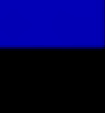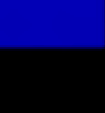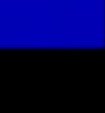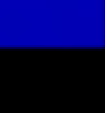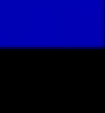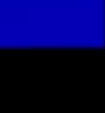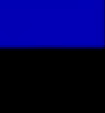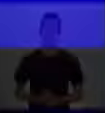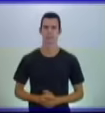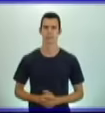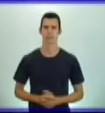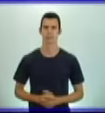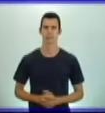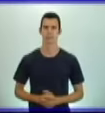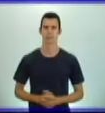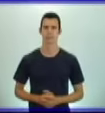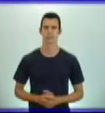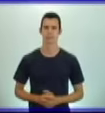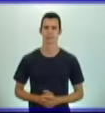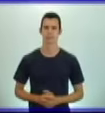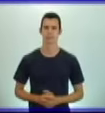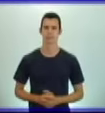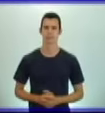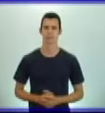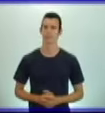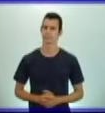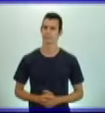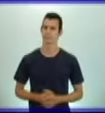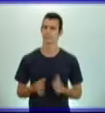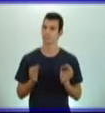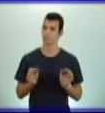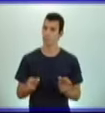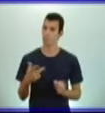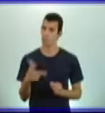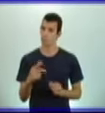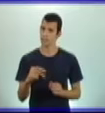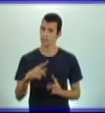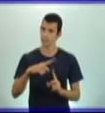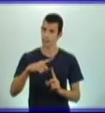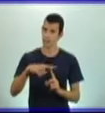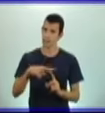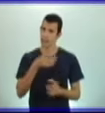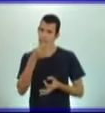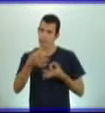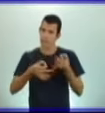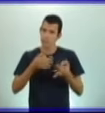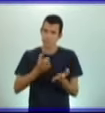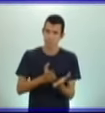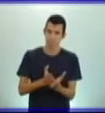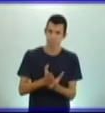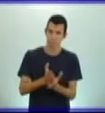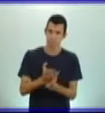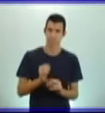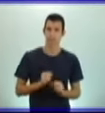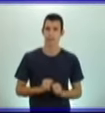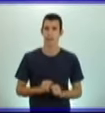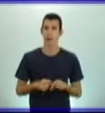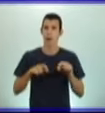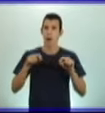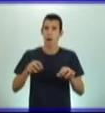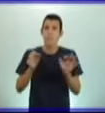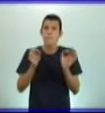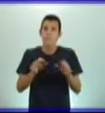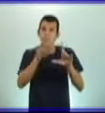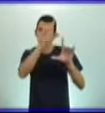Bien, vamos a continuar con esta función. Observen que es la misma función, lo que vamos a ver otras propiedades.